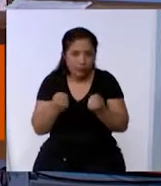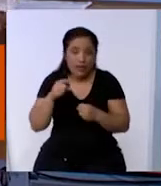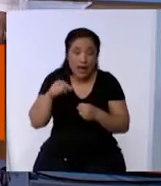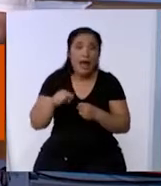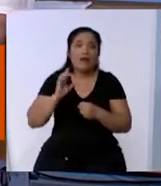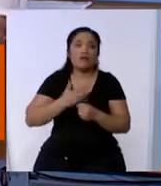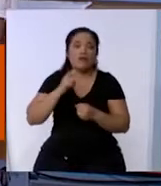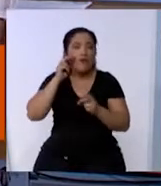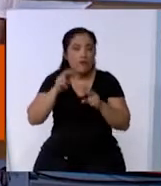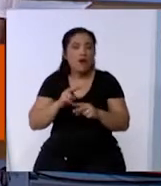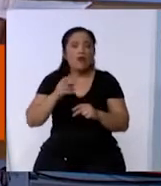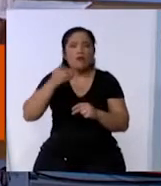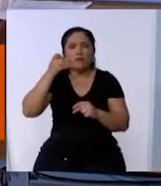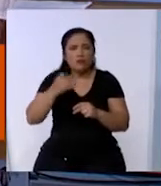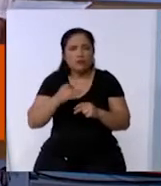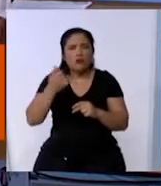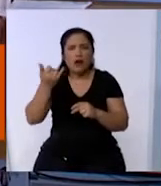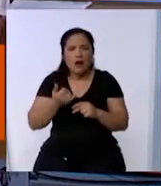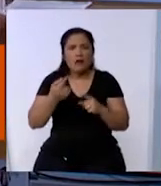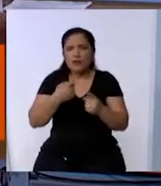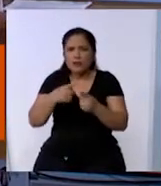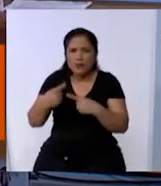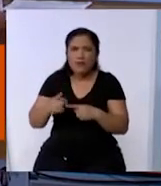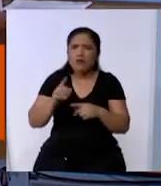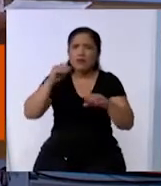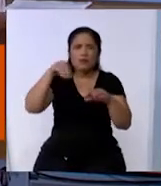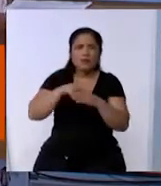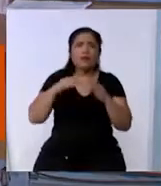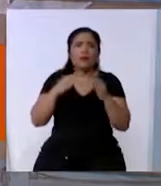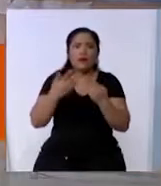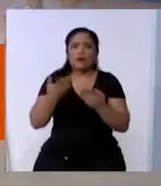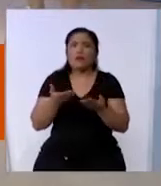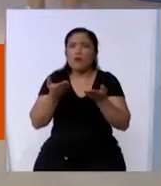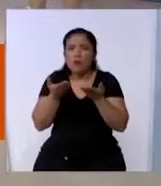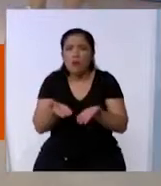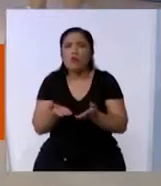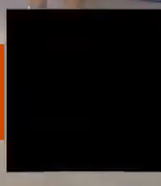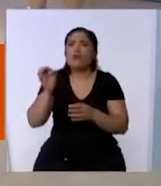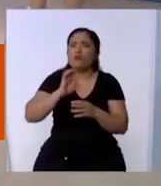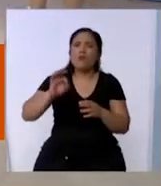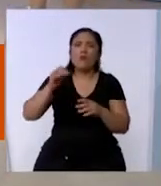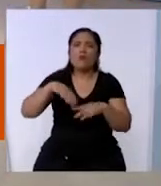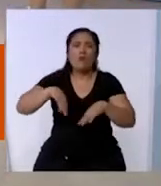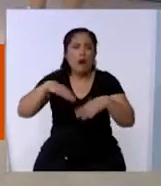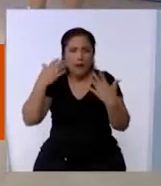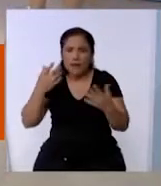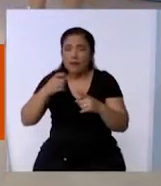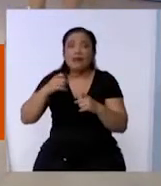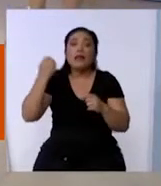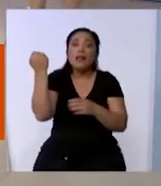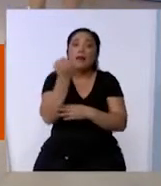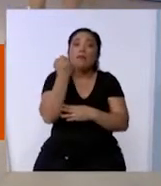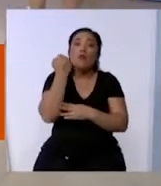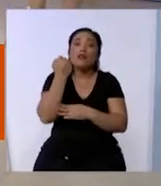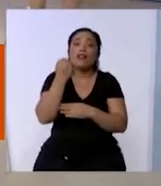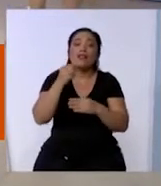vemos de que ciertos electrodomésticos de la casa, sí, sí, deben tener un contacto a tierra. Sí. O si no, te puede dar un pequeño shock, sí, ¿verdad?